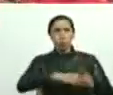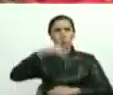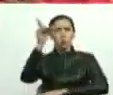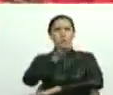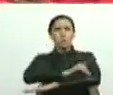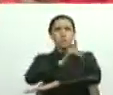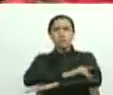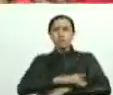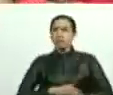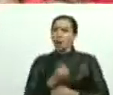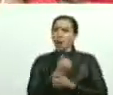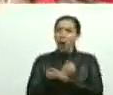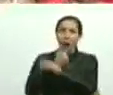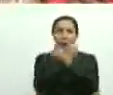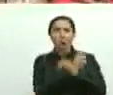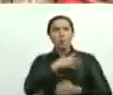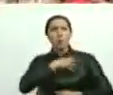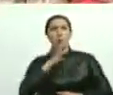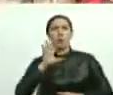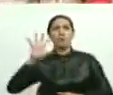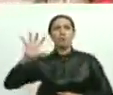de amor por esta patria.